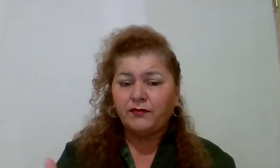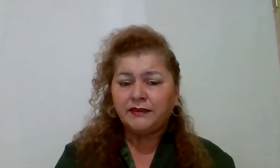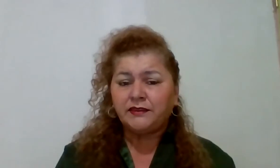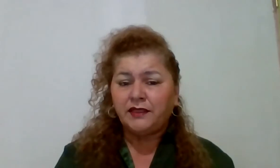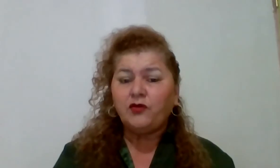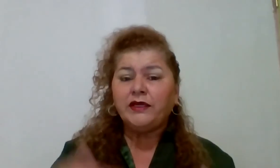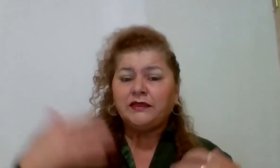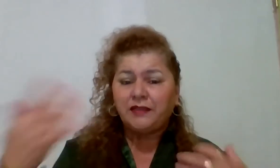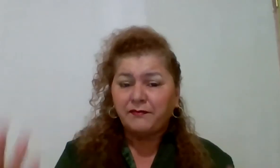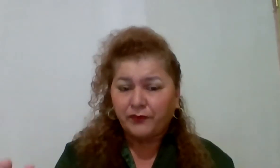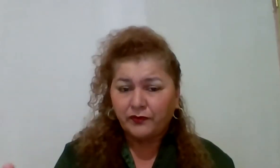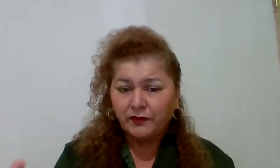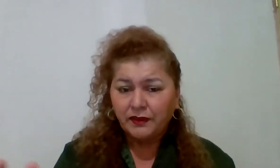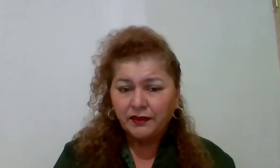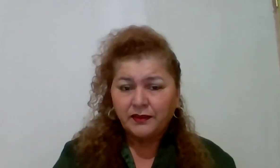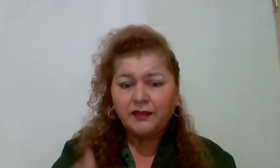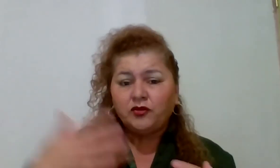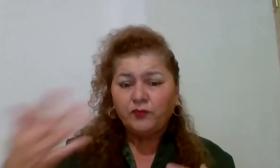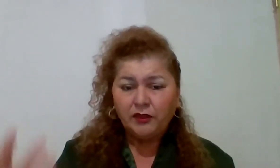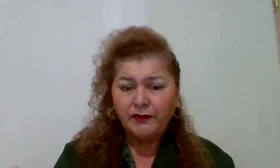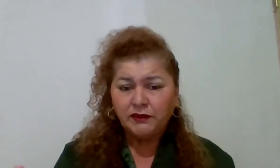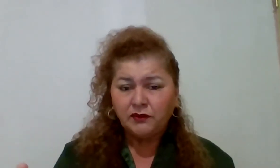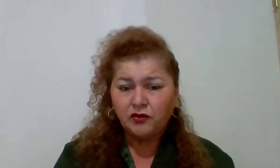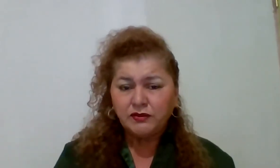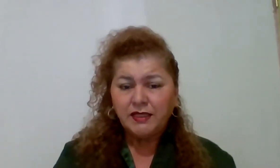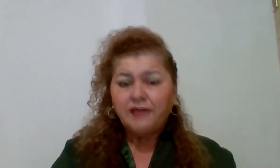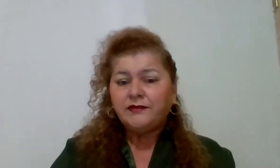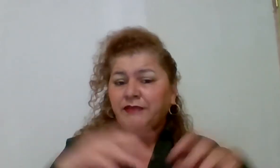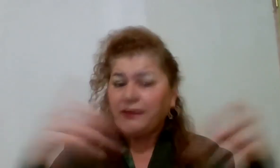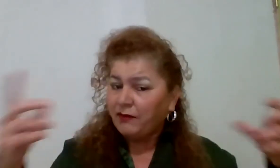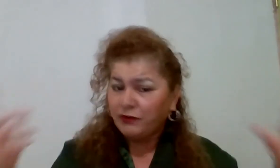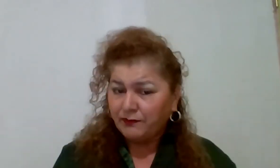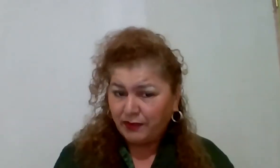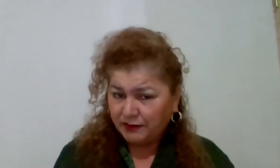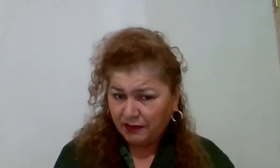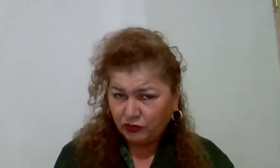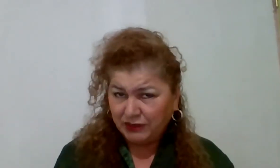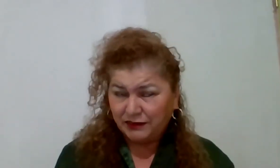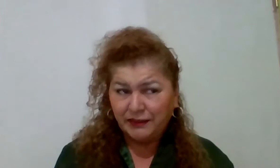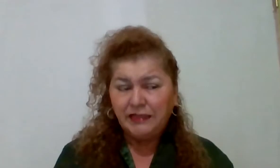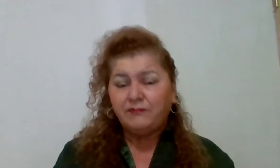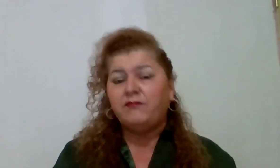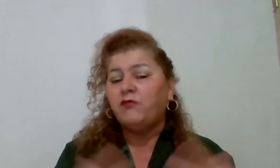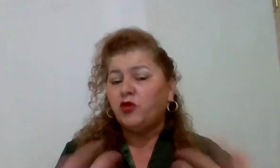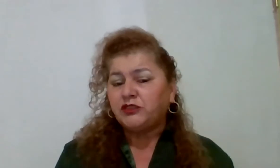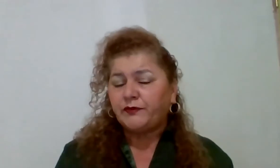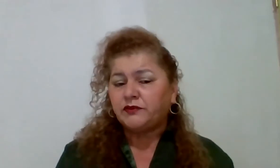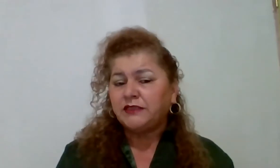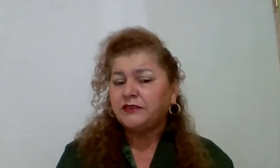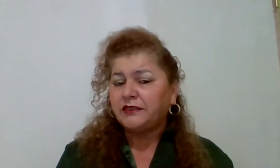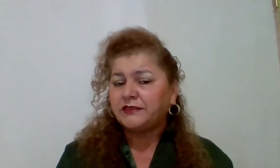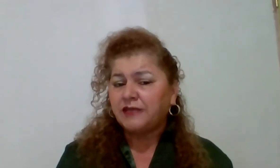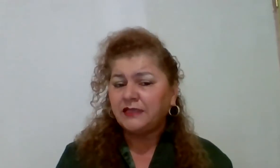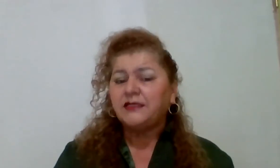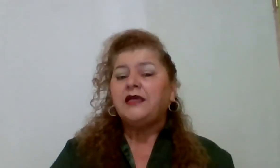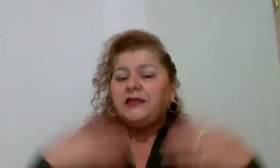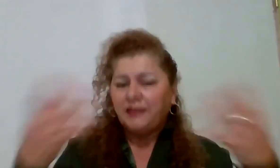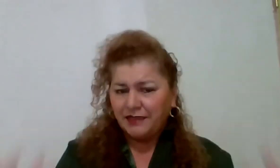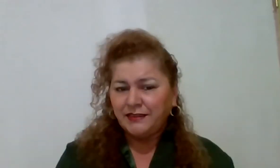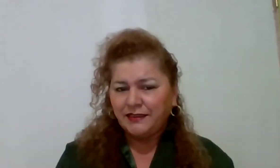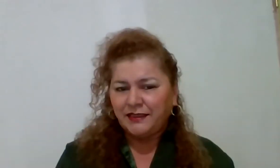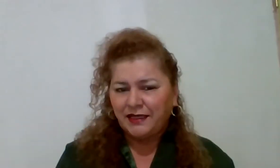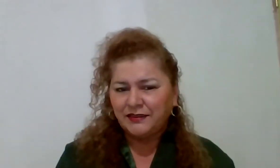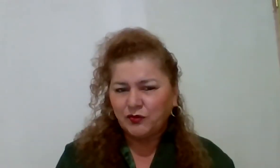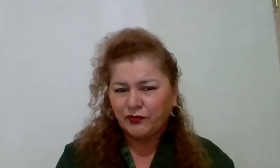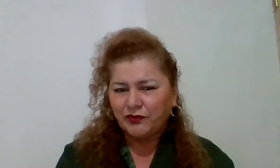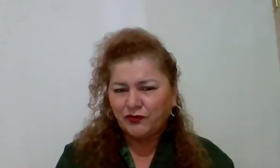dejarlo, mantenerlo en el tiempo. Que el 2022 ya vayamos a tener muchas personas interesadas y